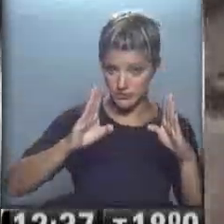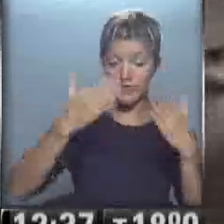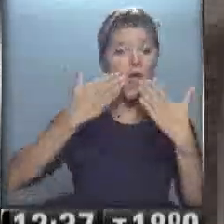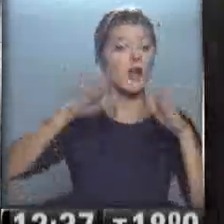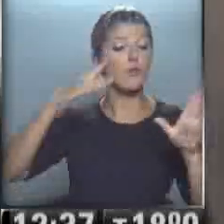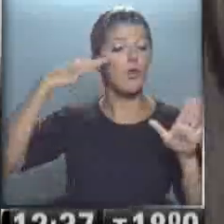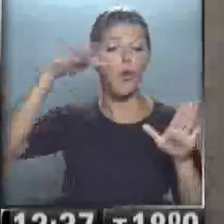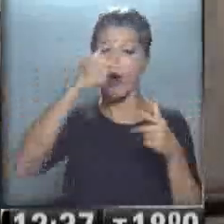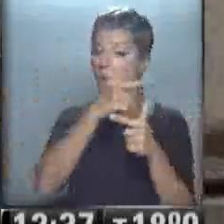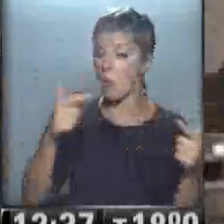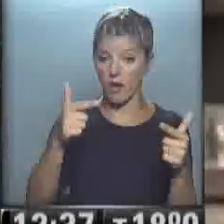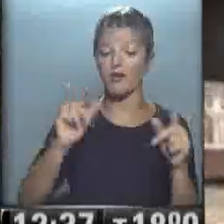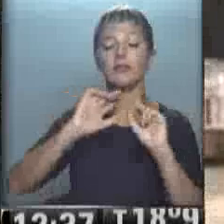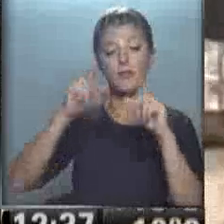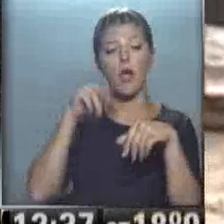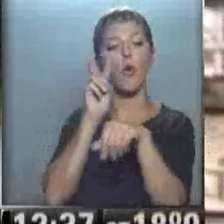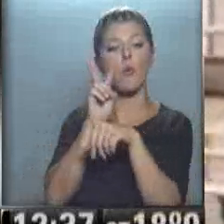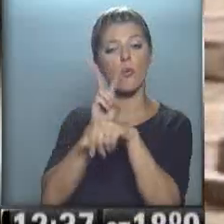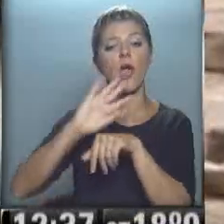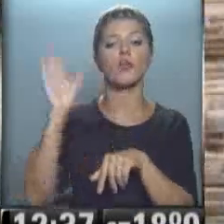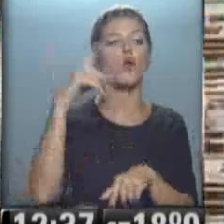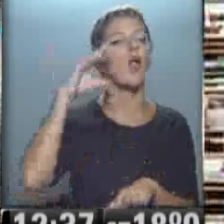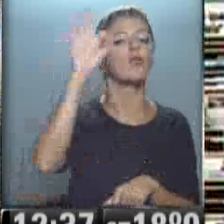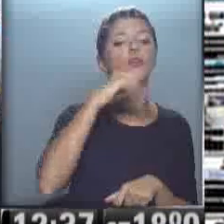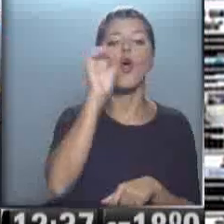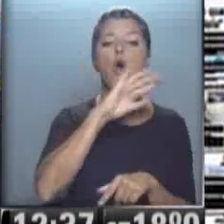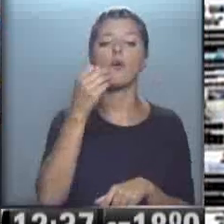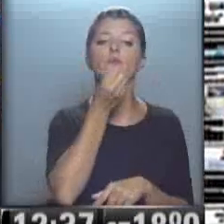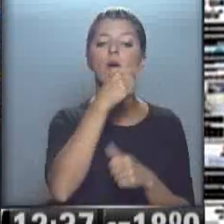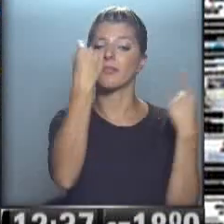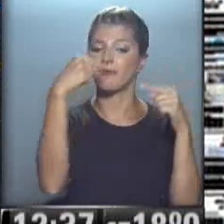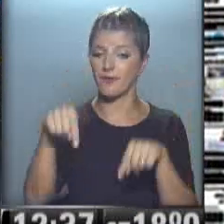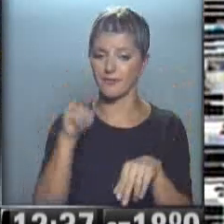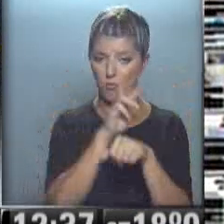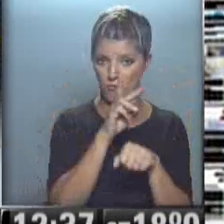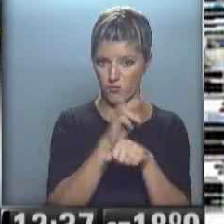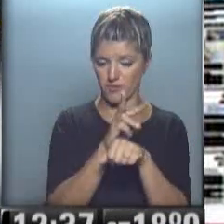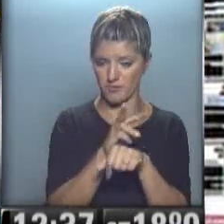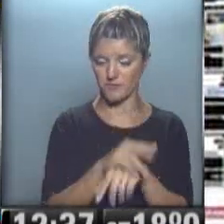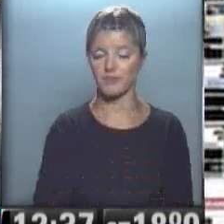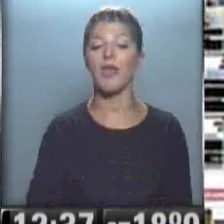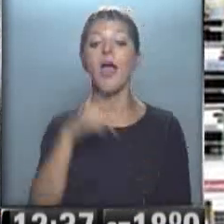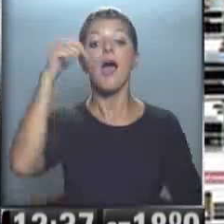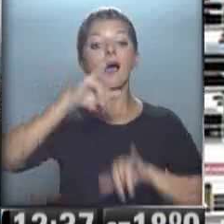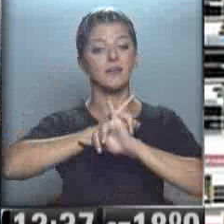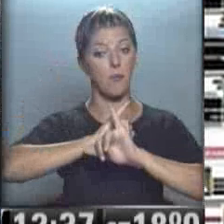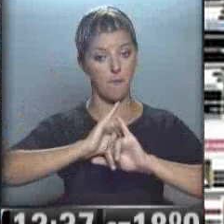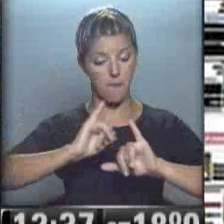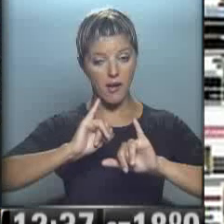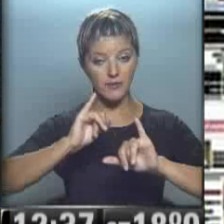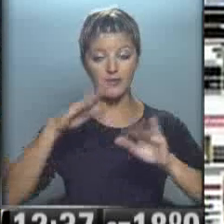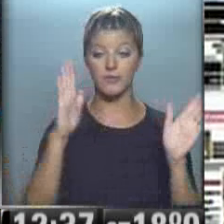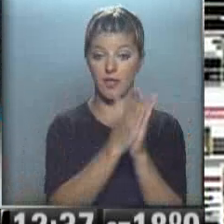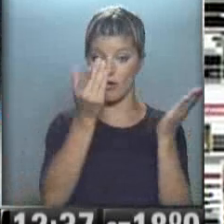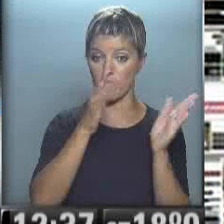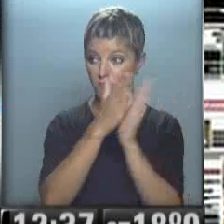ideología y defensora de la pluralidad y la diversidad a esta campaña de los principales periódicos